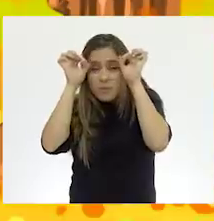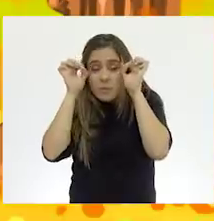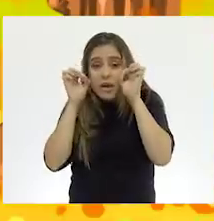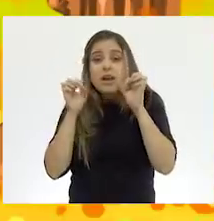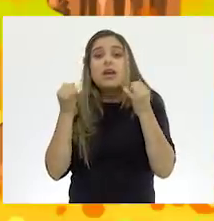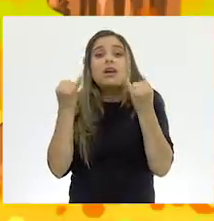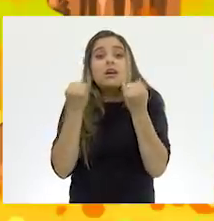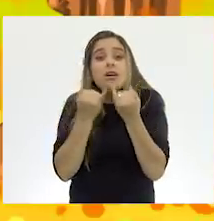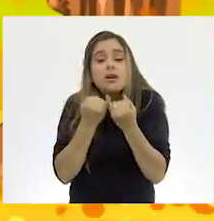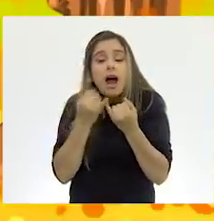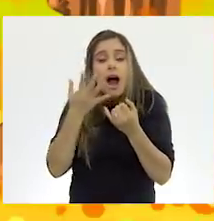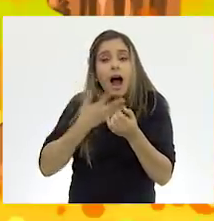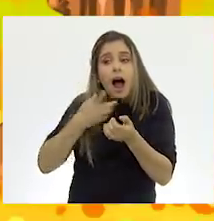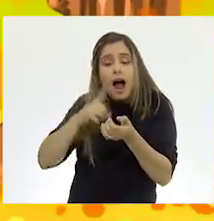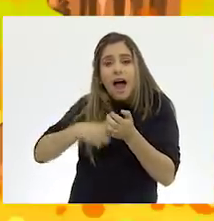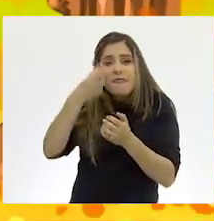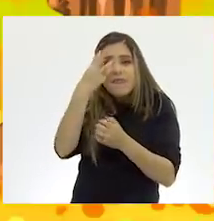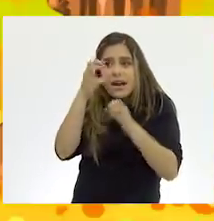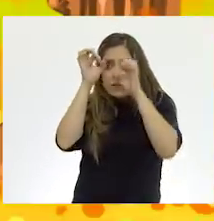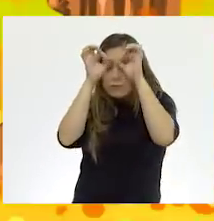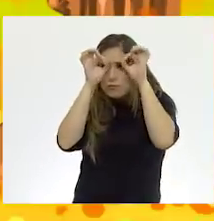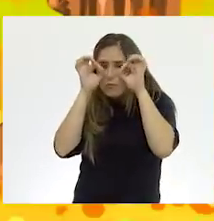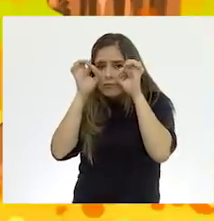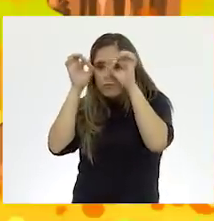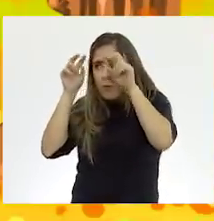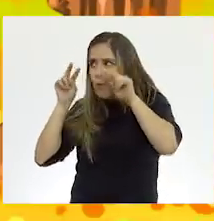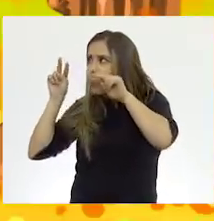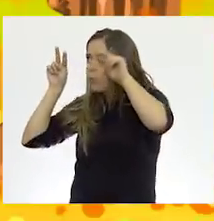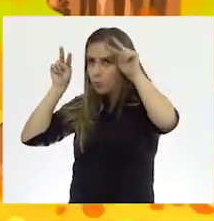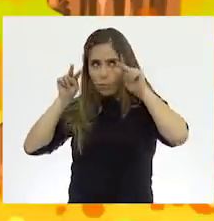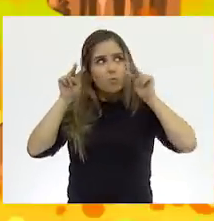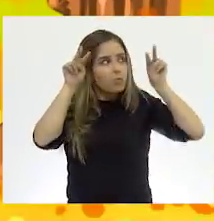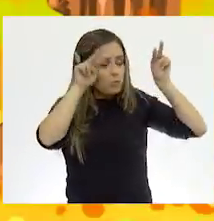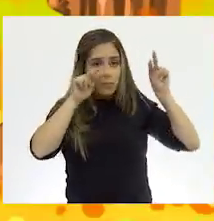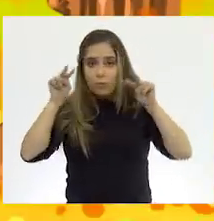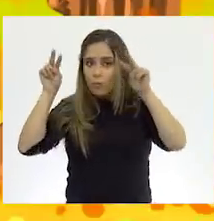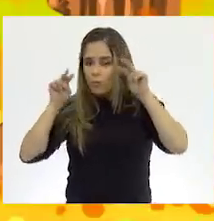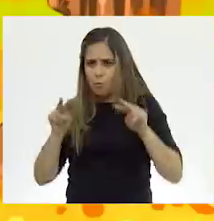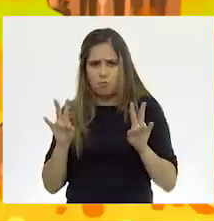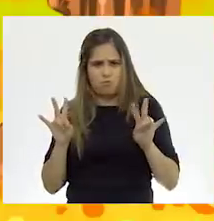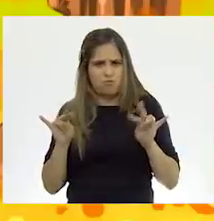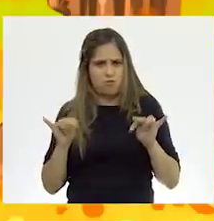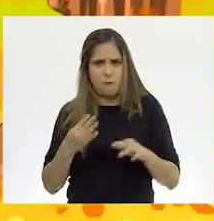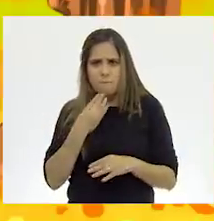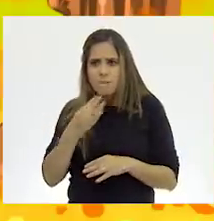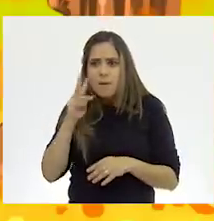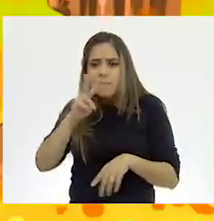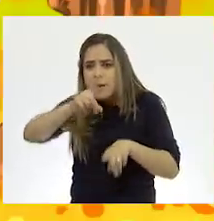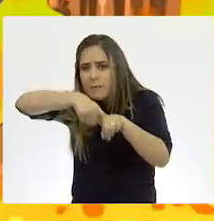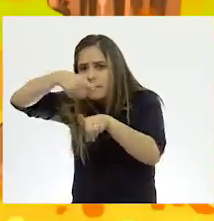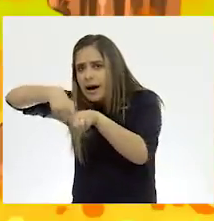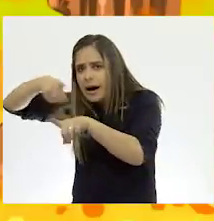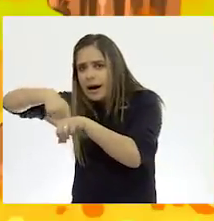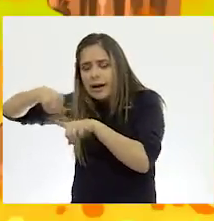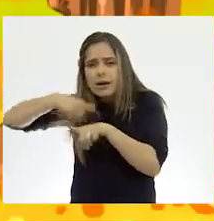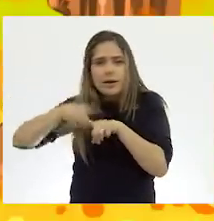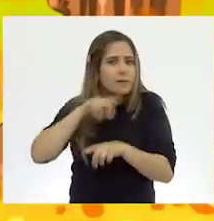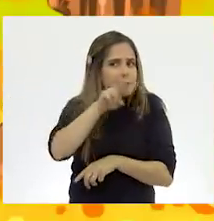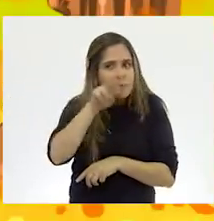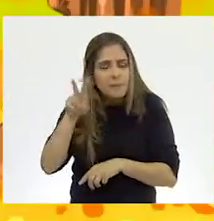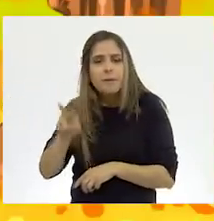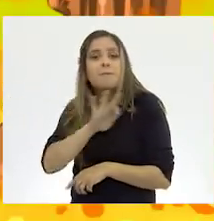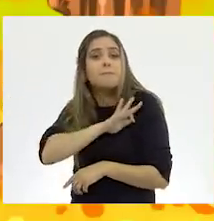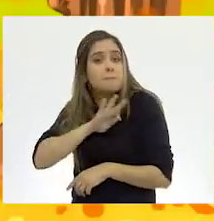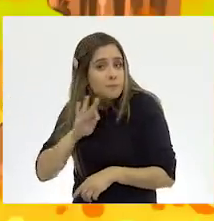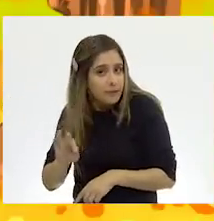pequeños ocelos. Las abejas perciben muy bien los colores, aunque de manera diferente